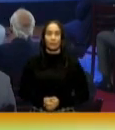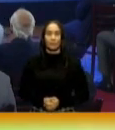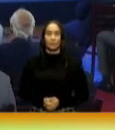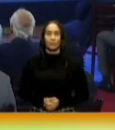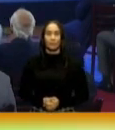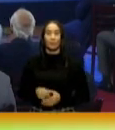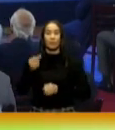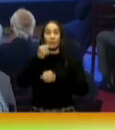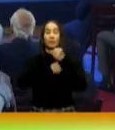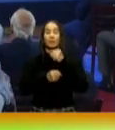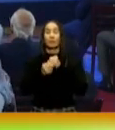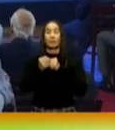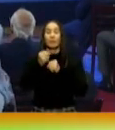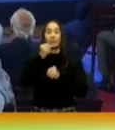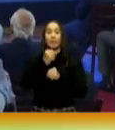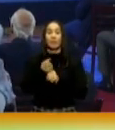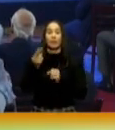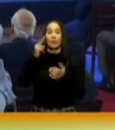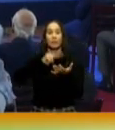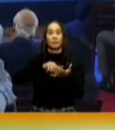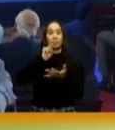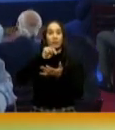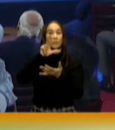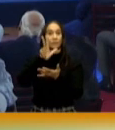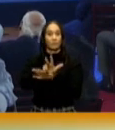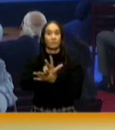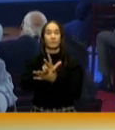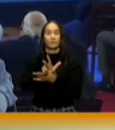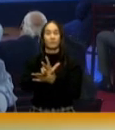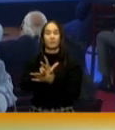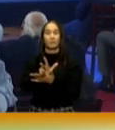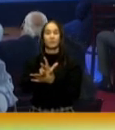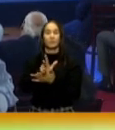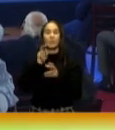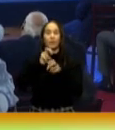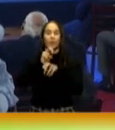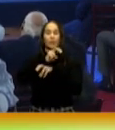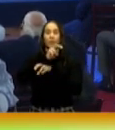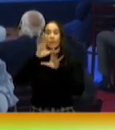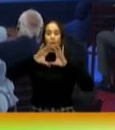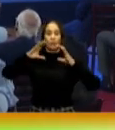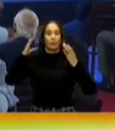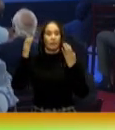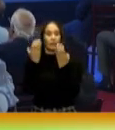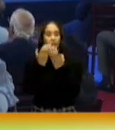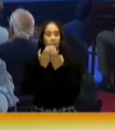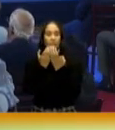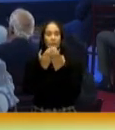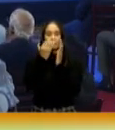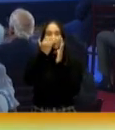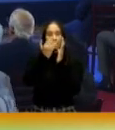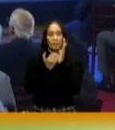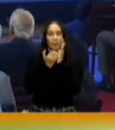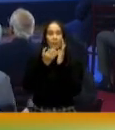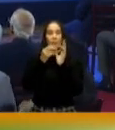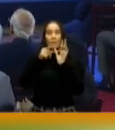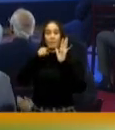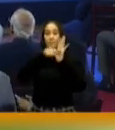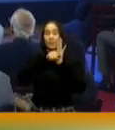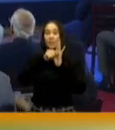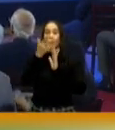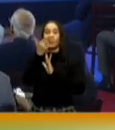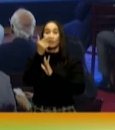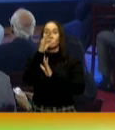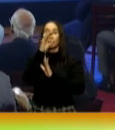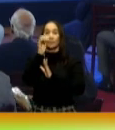logar pero eso es por un lado yo le voy a preguntar cuando nosotros hablamos de disminución del índice de